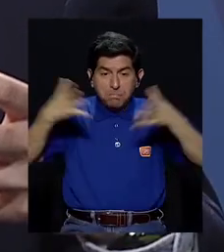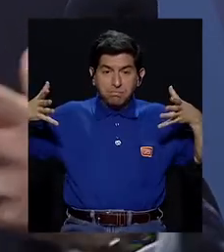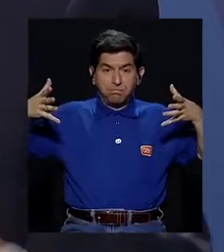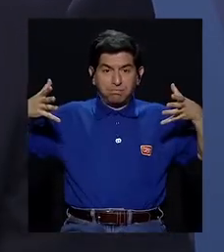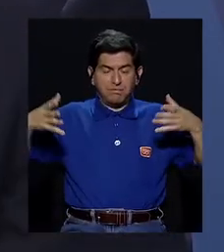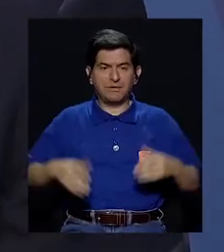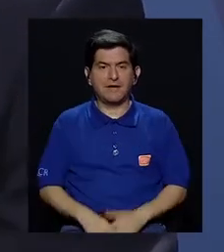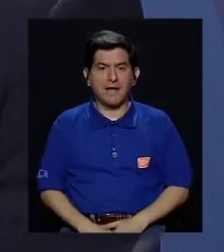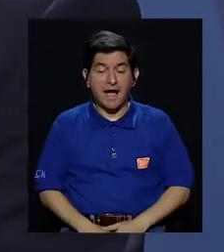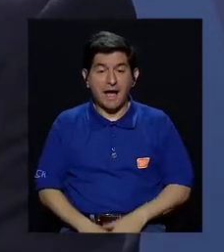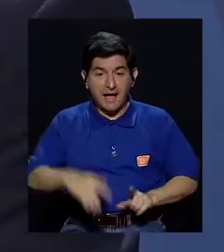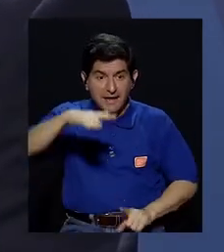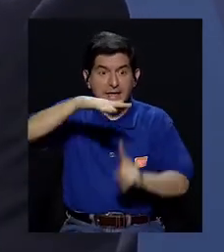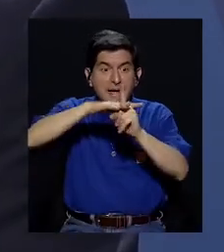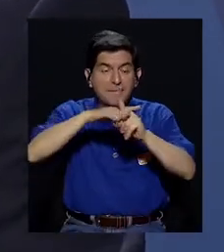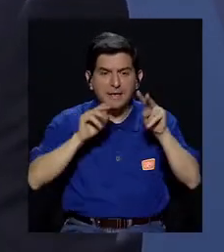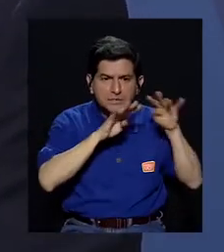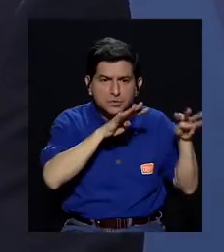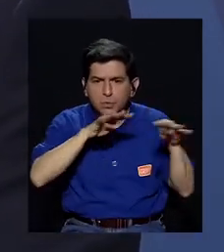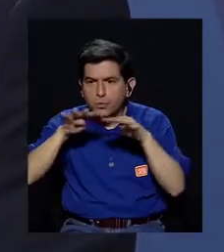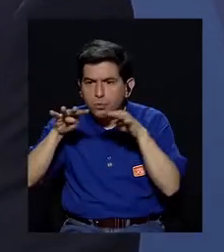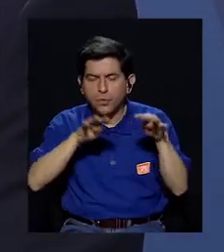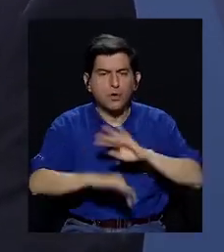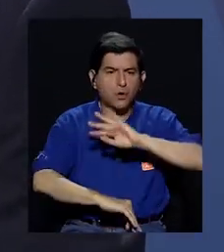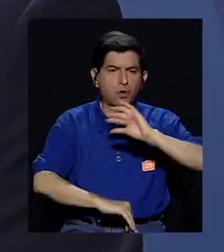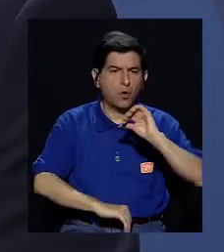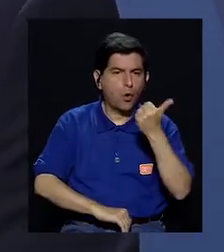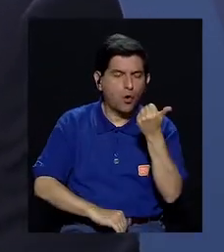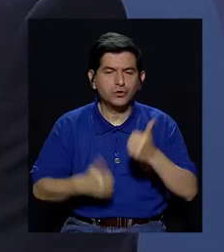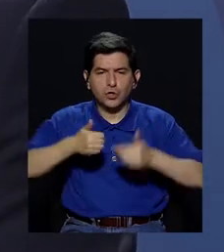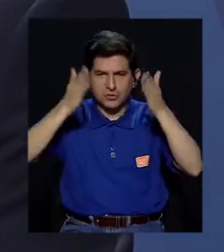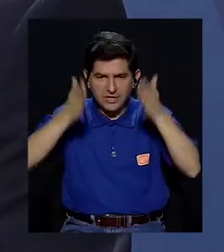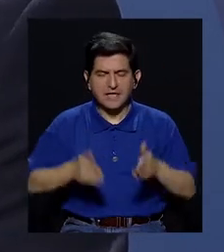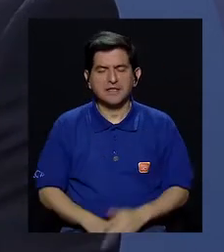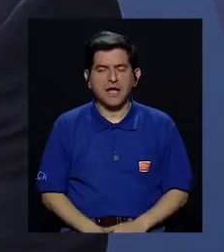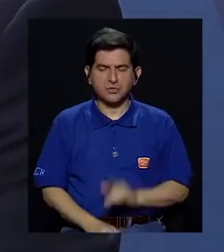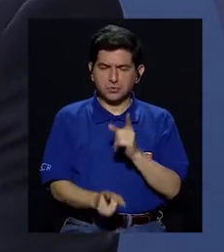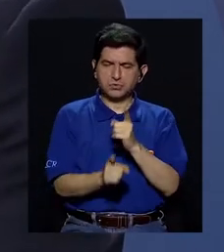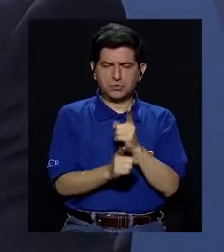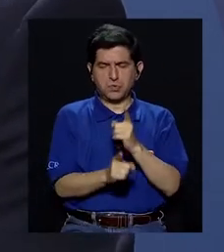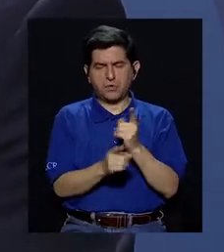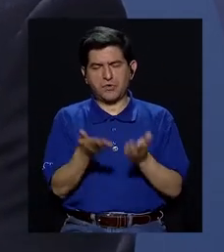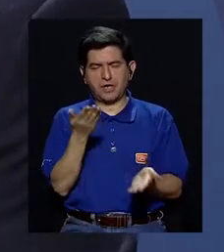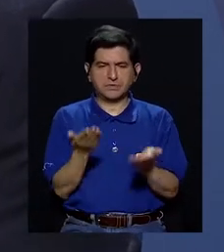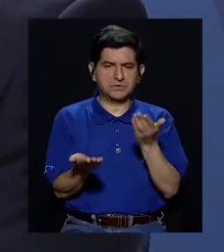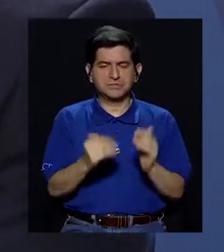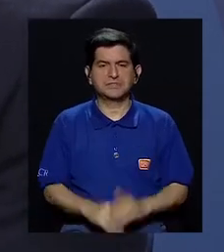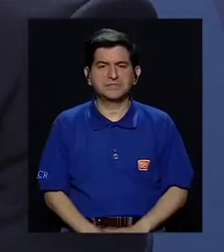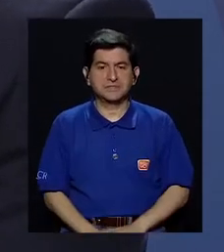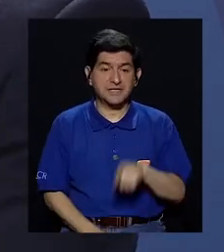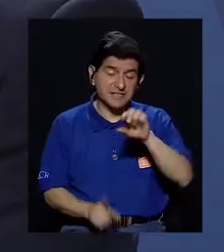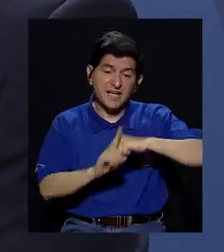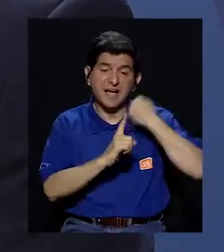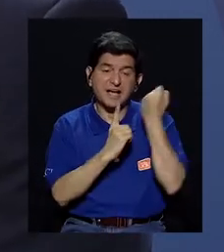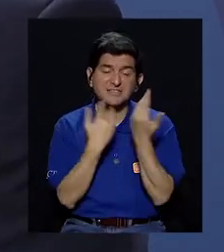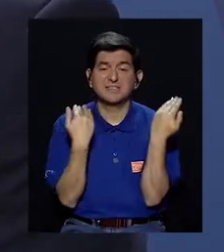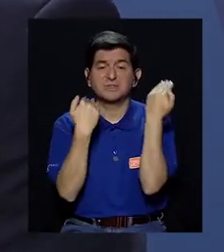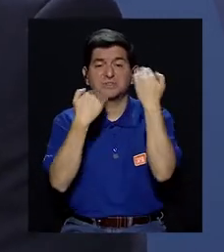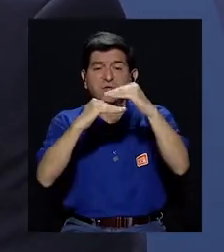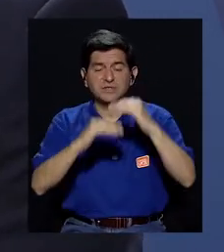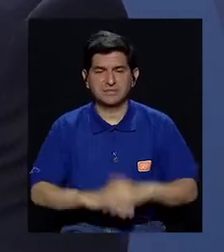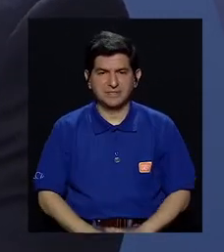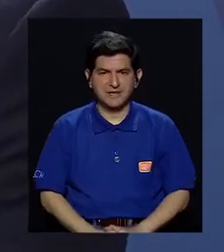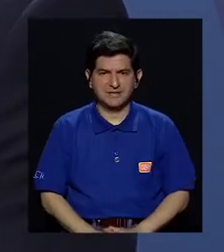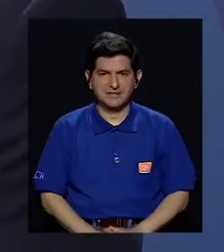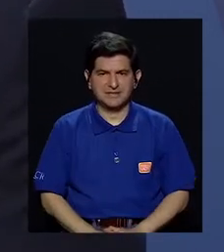de ruido cual lo hace más visible los otros candidatos son más correctos en una línea un poco mejor definida entonces eso a la vez lo limita